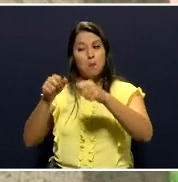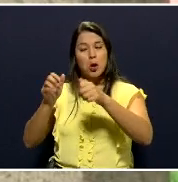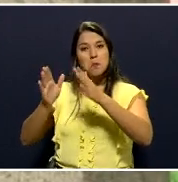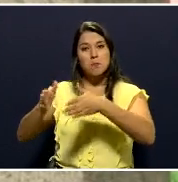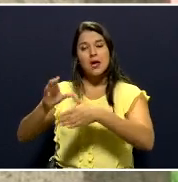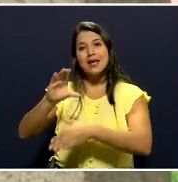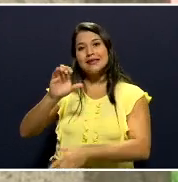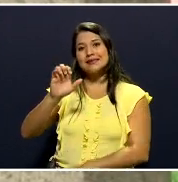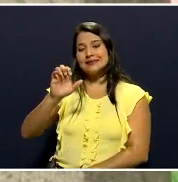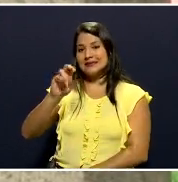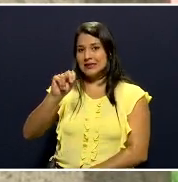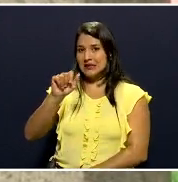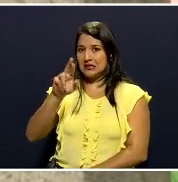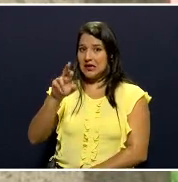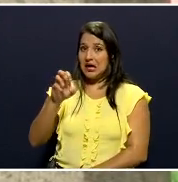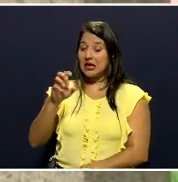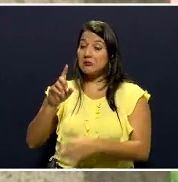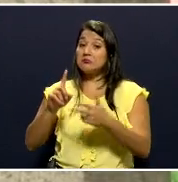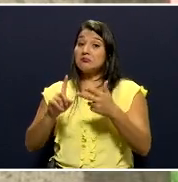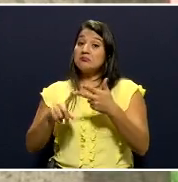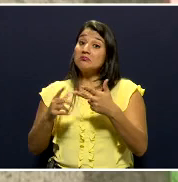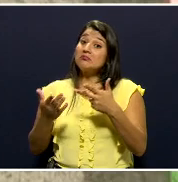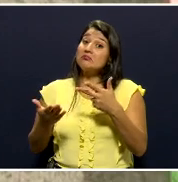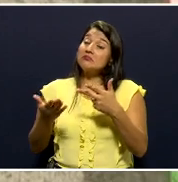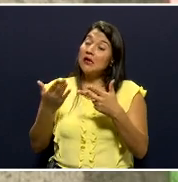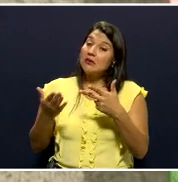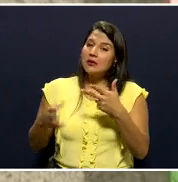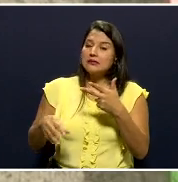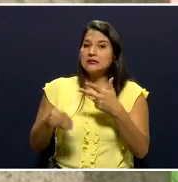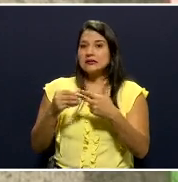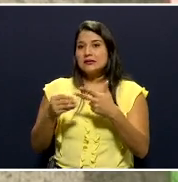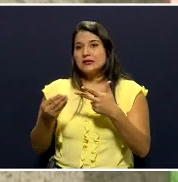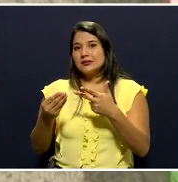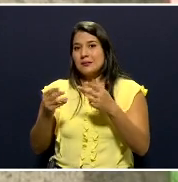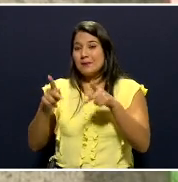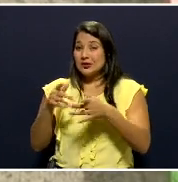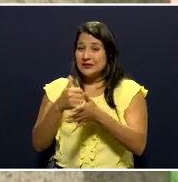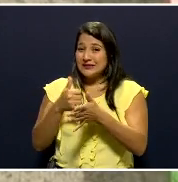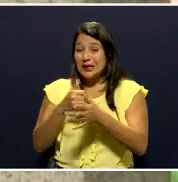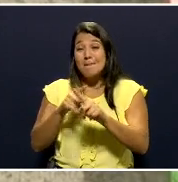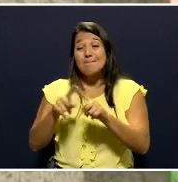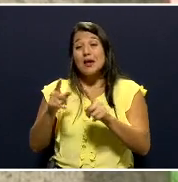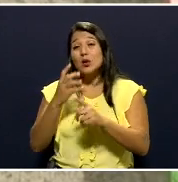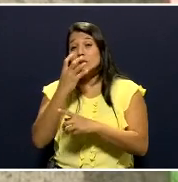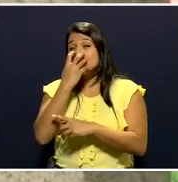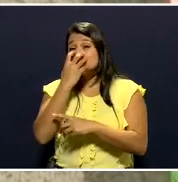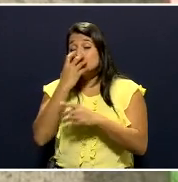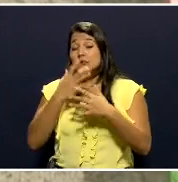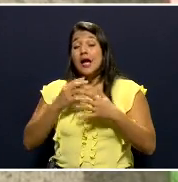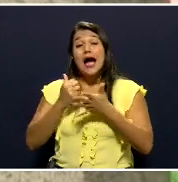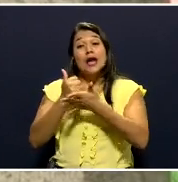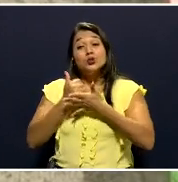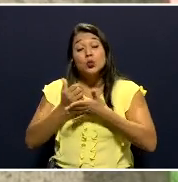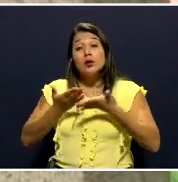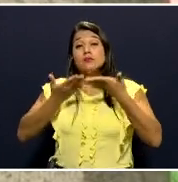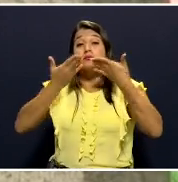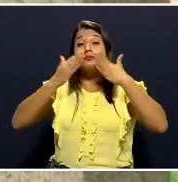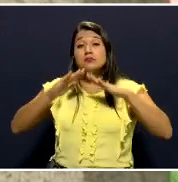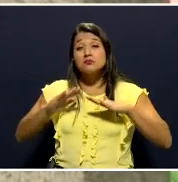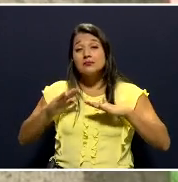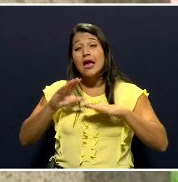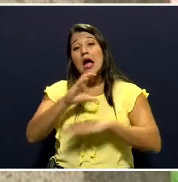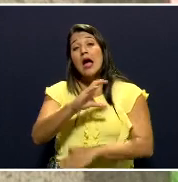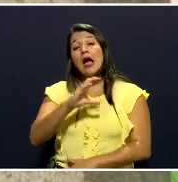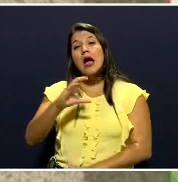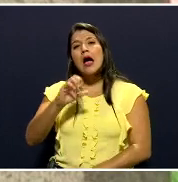alguna complejidad adicional. En cuanto a respiradores, andamos en más o menos 450 respiradores en la